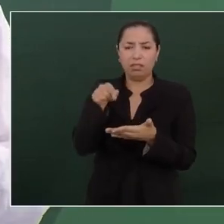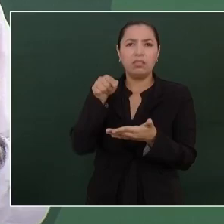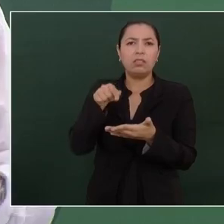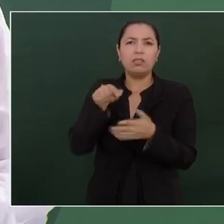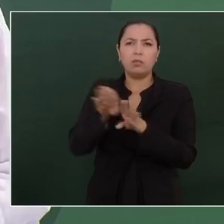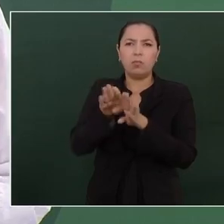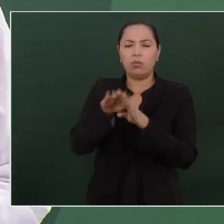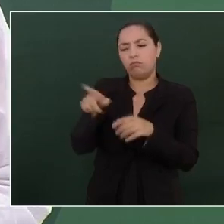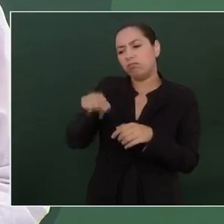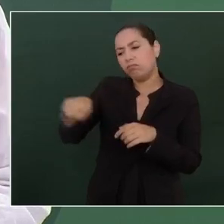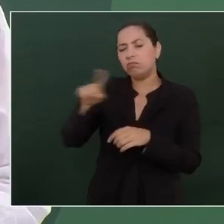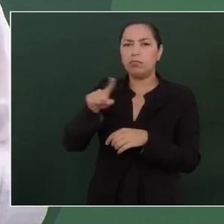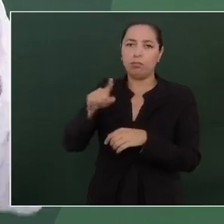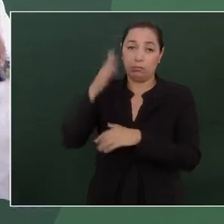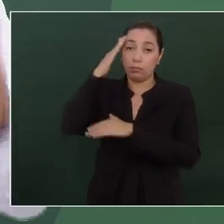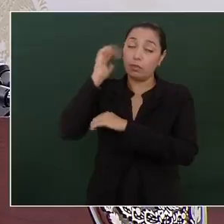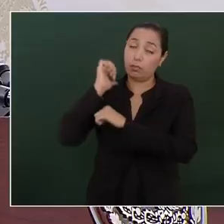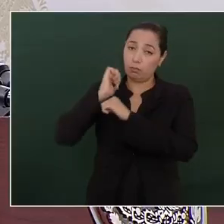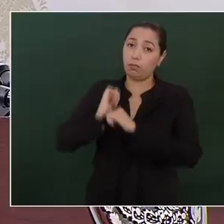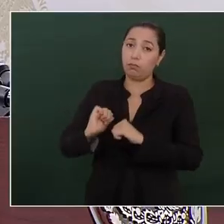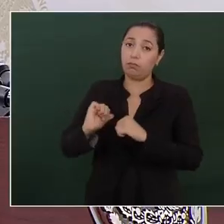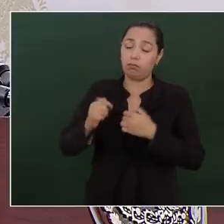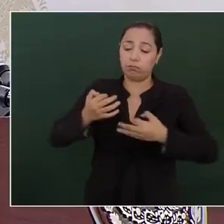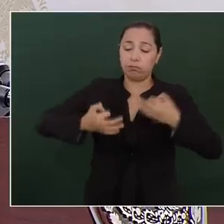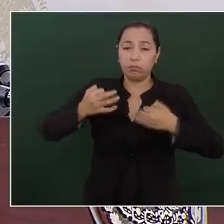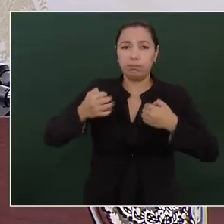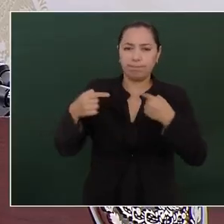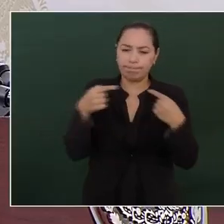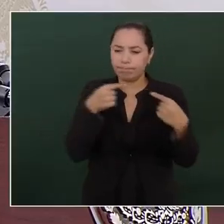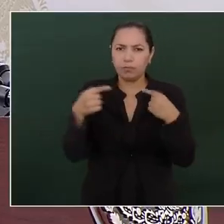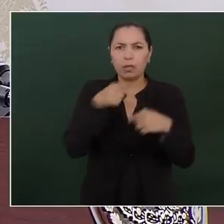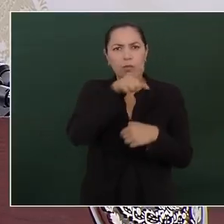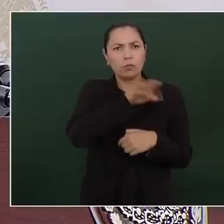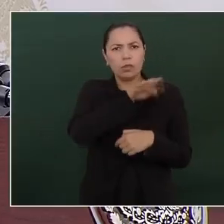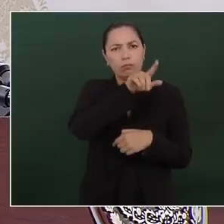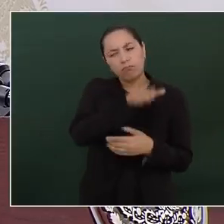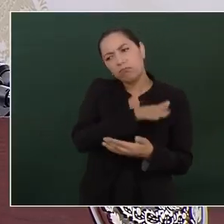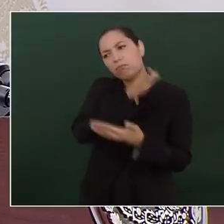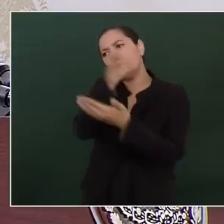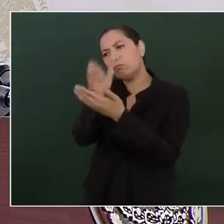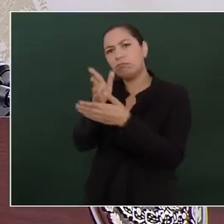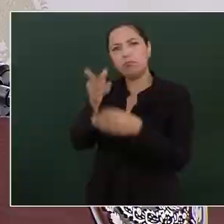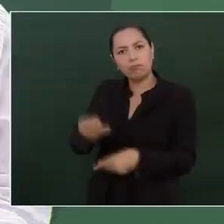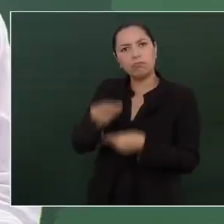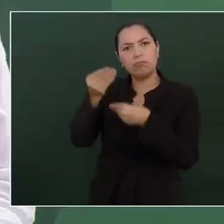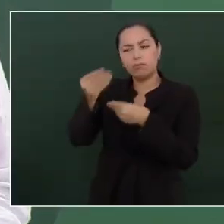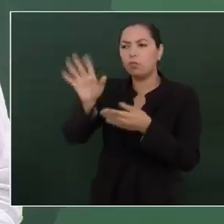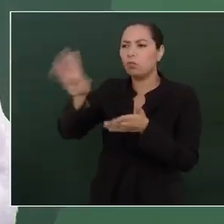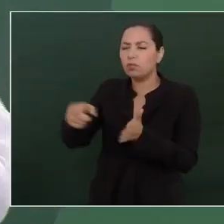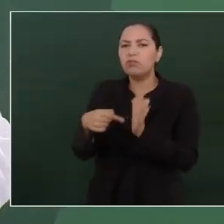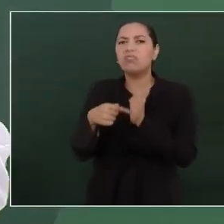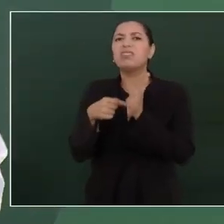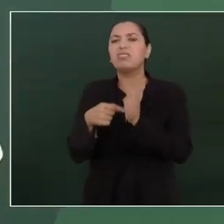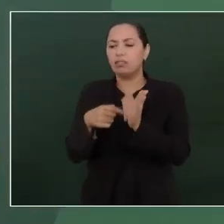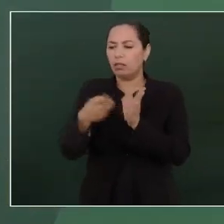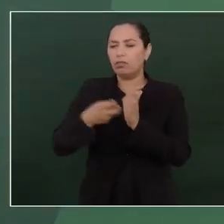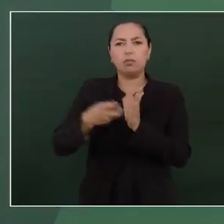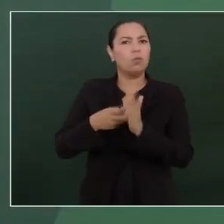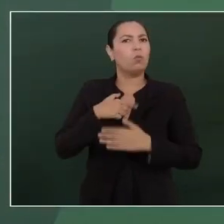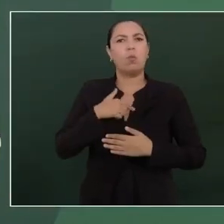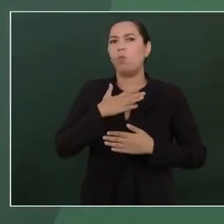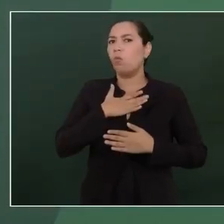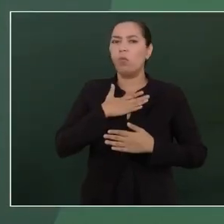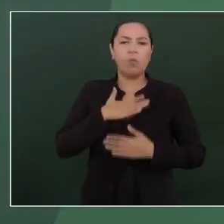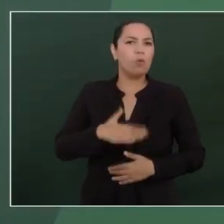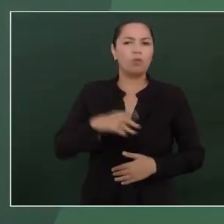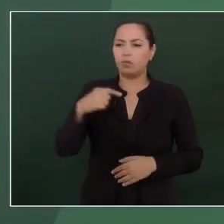las autoridades competentes, acudir a las autoridades competentes y decir, es una injusticia,